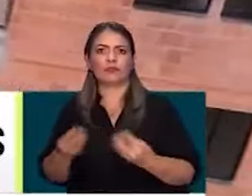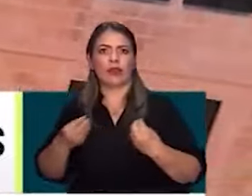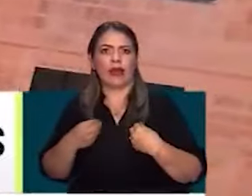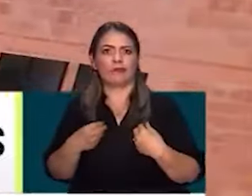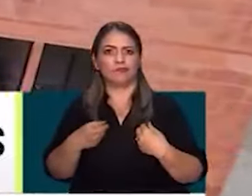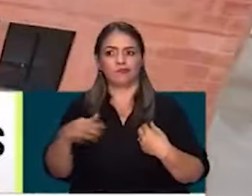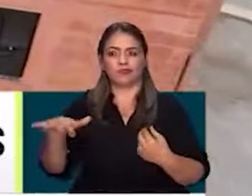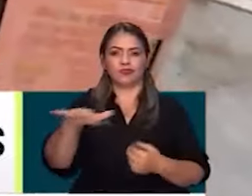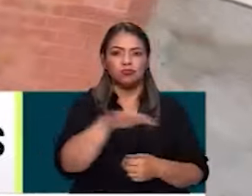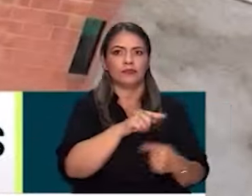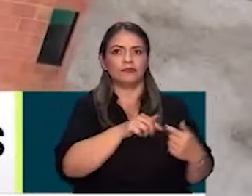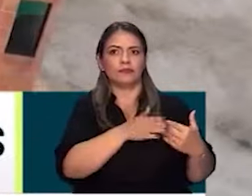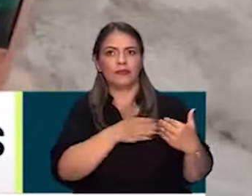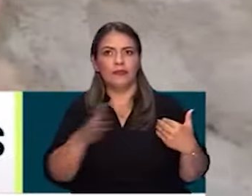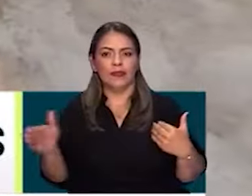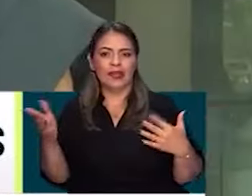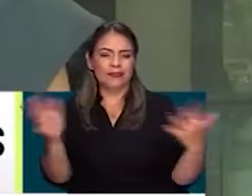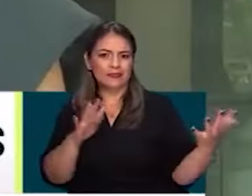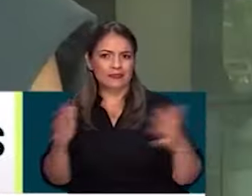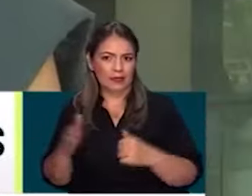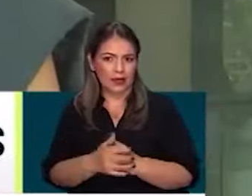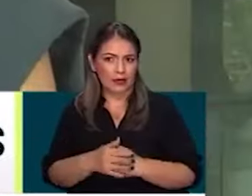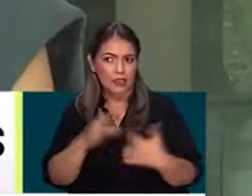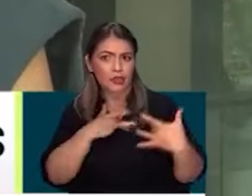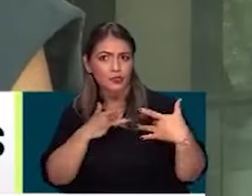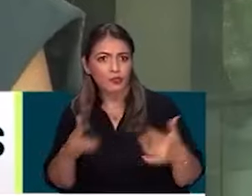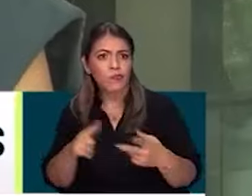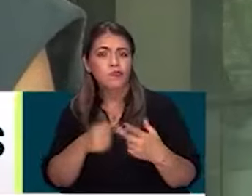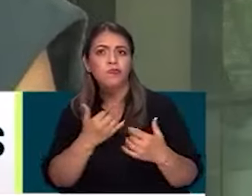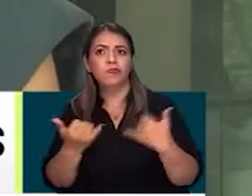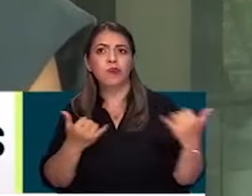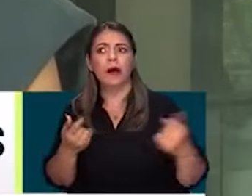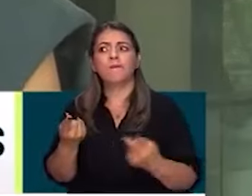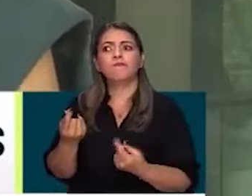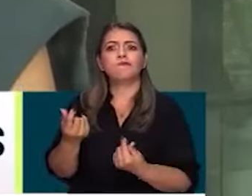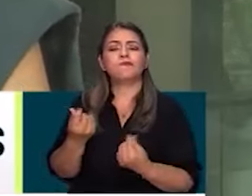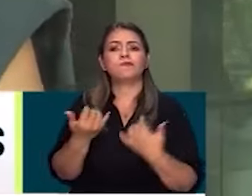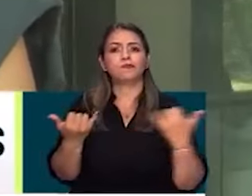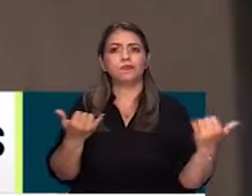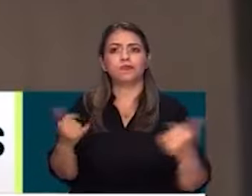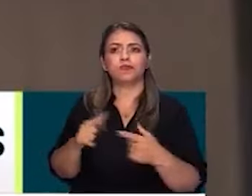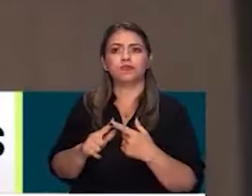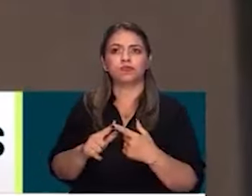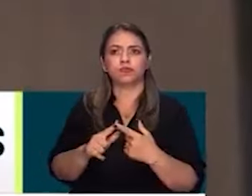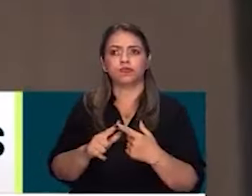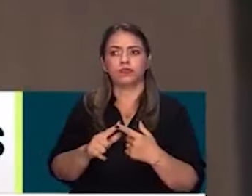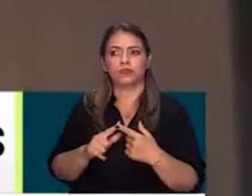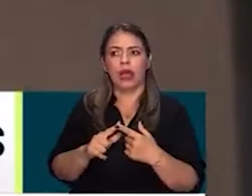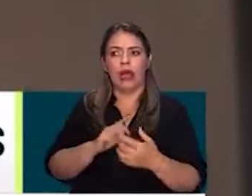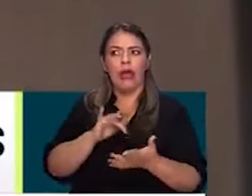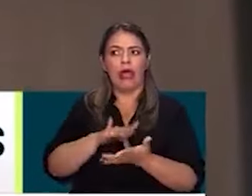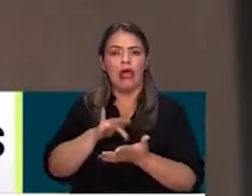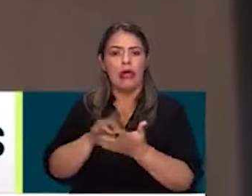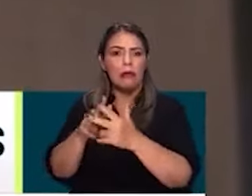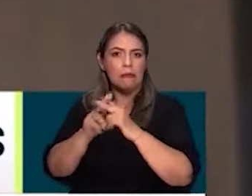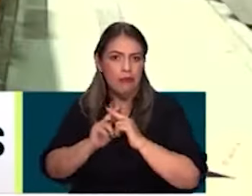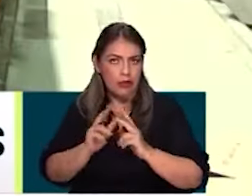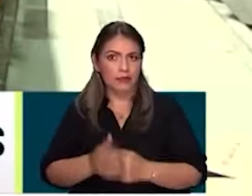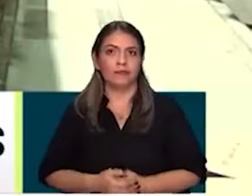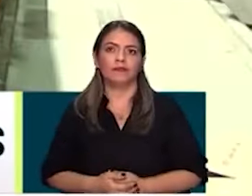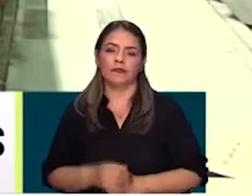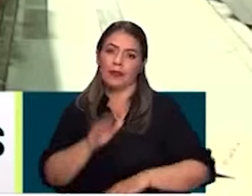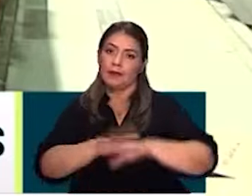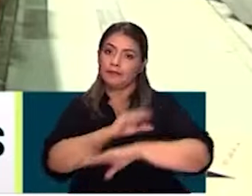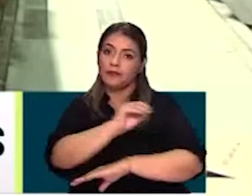a poder como decir que tenemos la disponibilidad y los recursos para aplicar al crédito los expertos recuerdan que se puede acceder a los